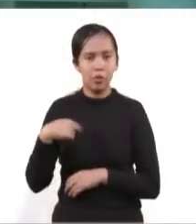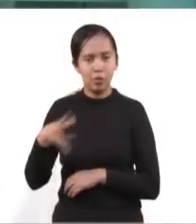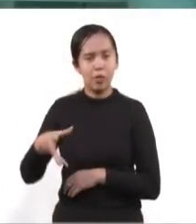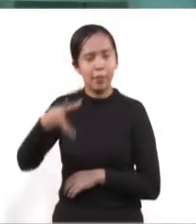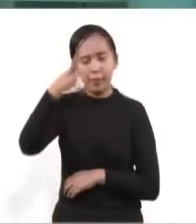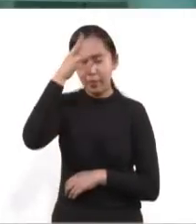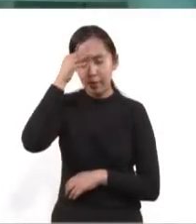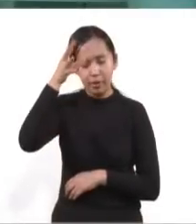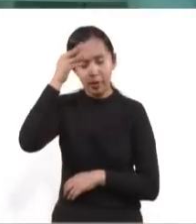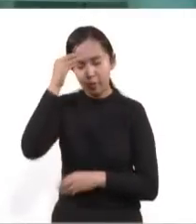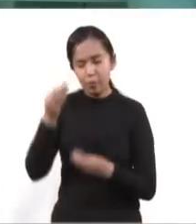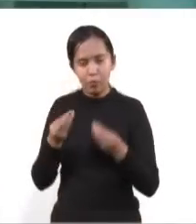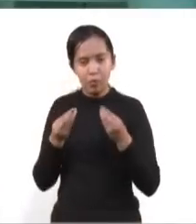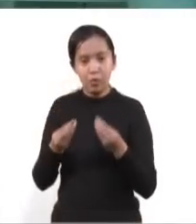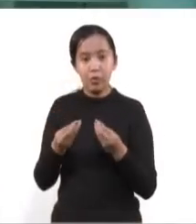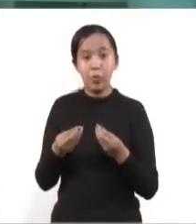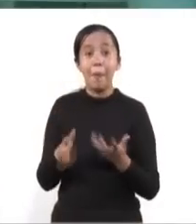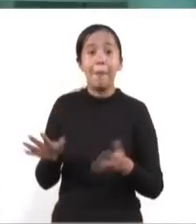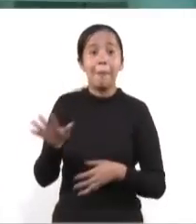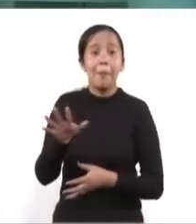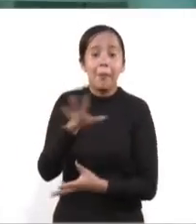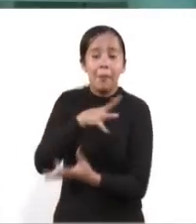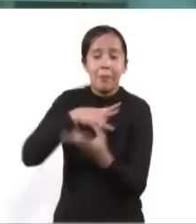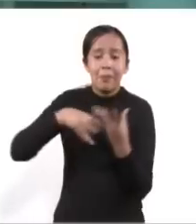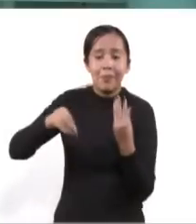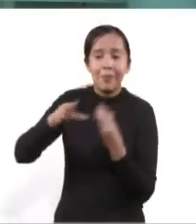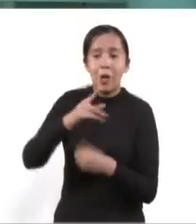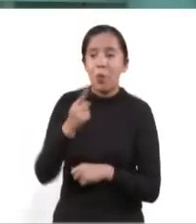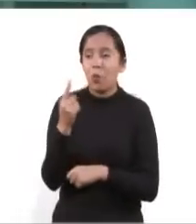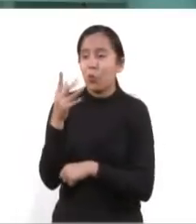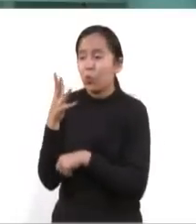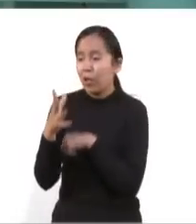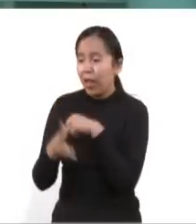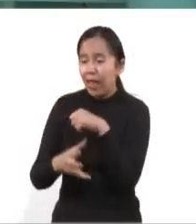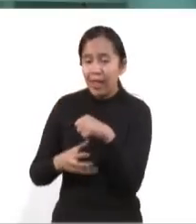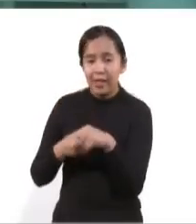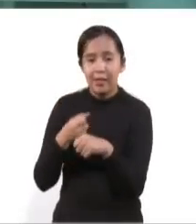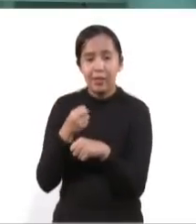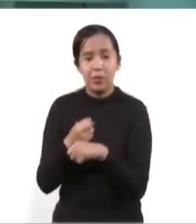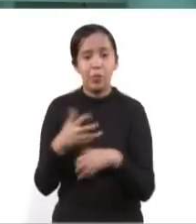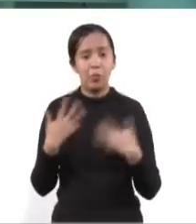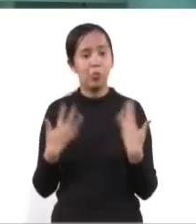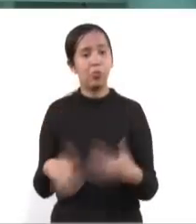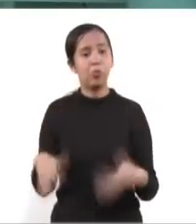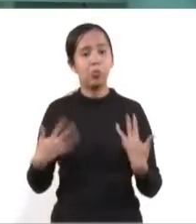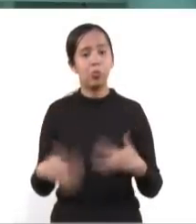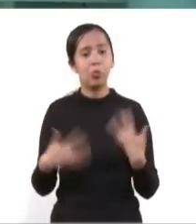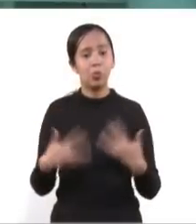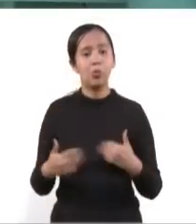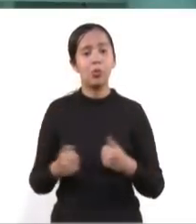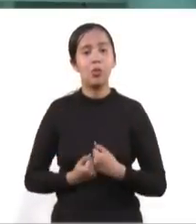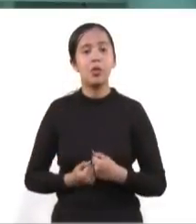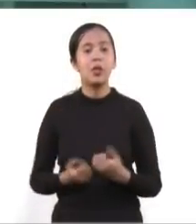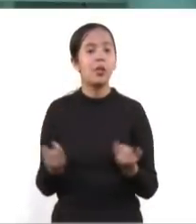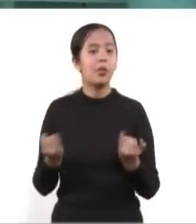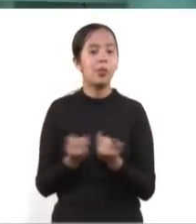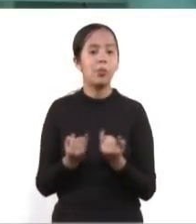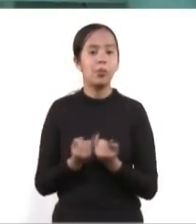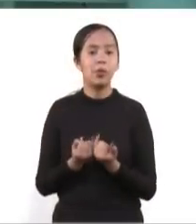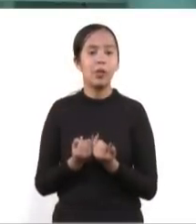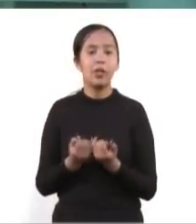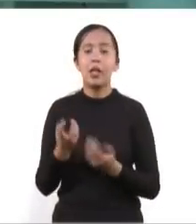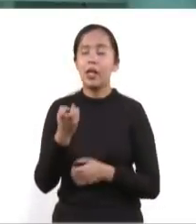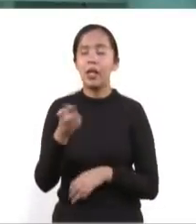ellos, convivimos más de un año, anduvimos en las entrañas del sistema desde los trabajos previos y ello nos